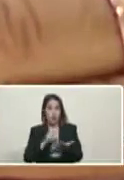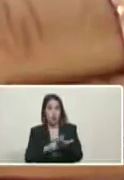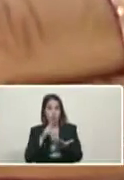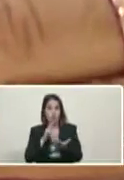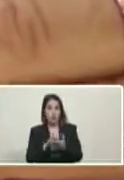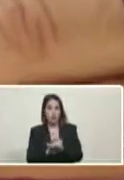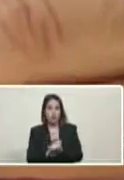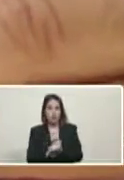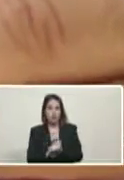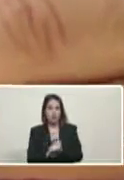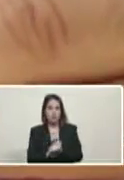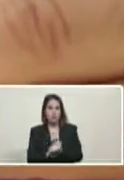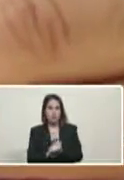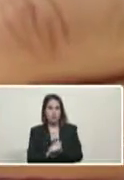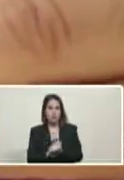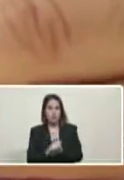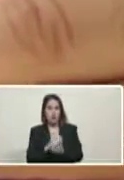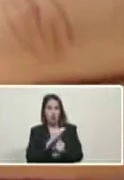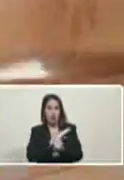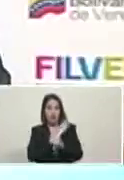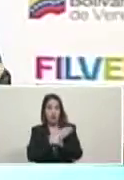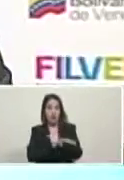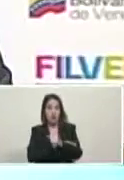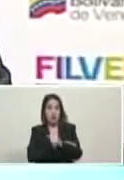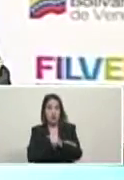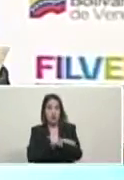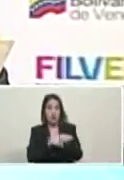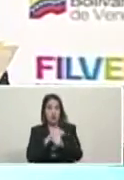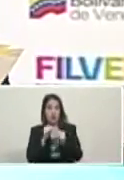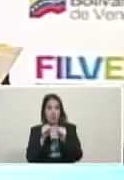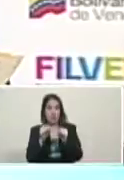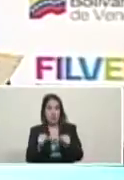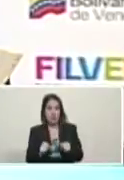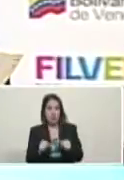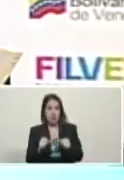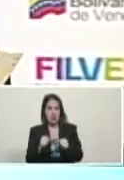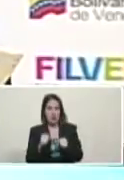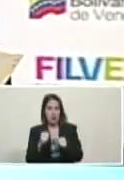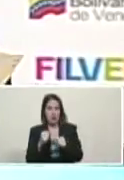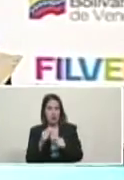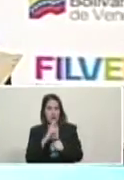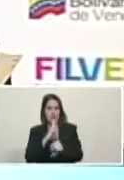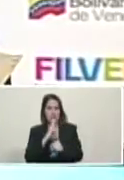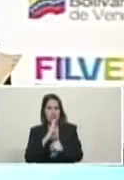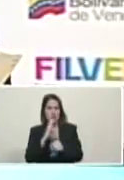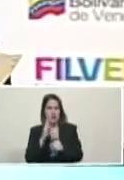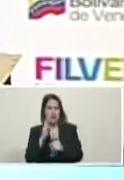también. A fortalecer el sistema de bibliotecas públicas.